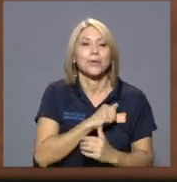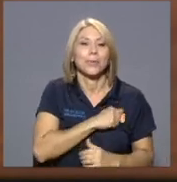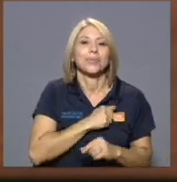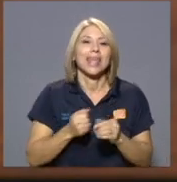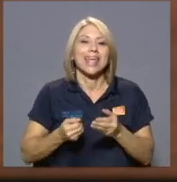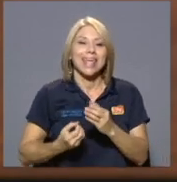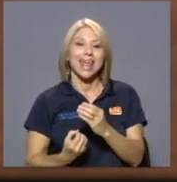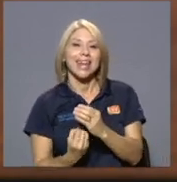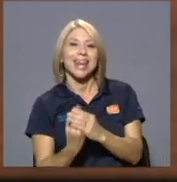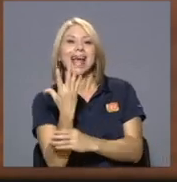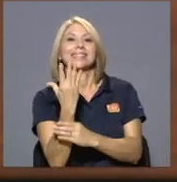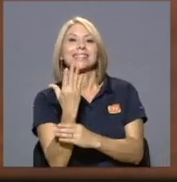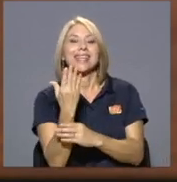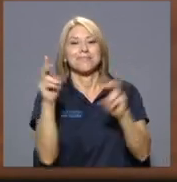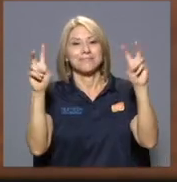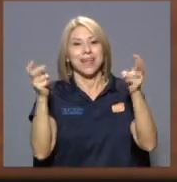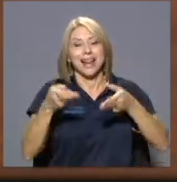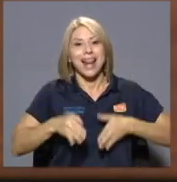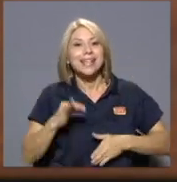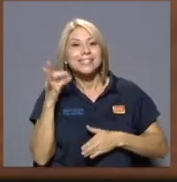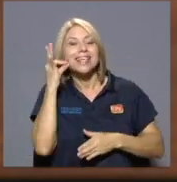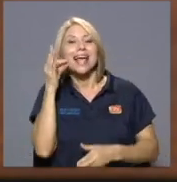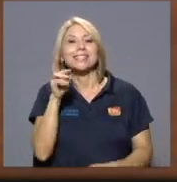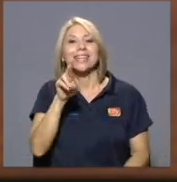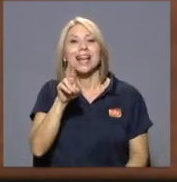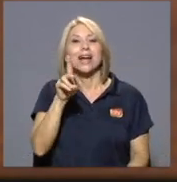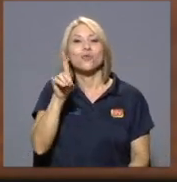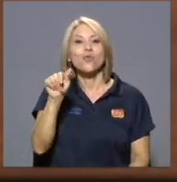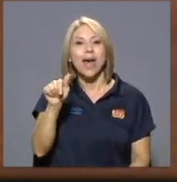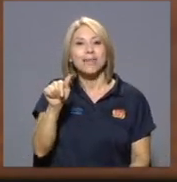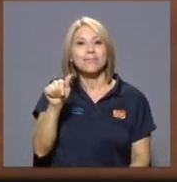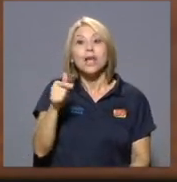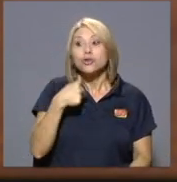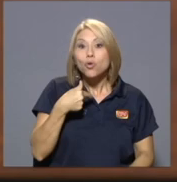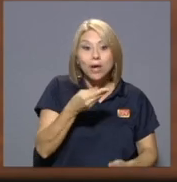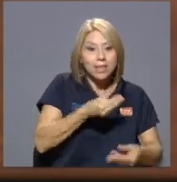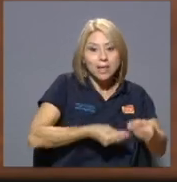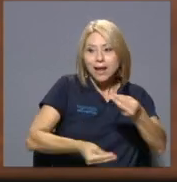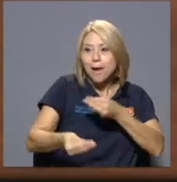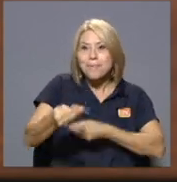Donde yo he intercambiado demasiado los productos con las personas.